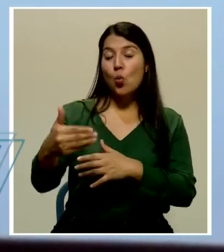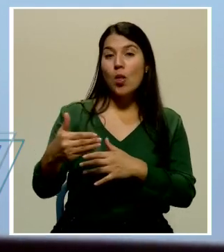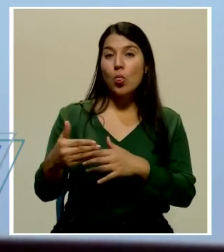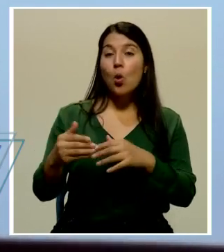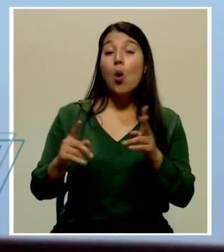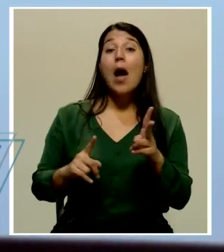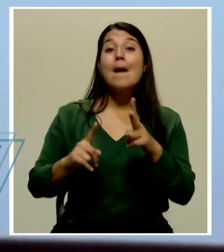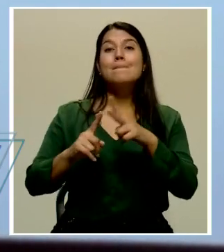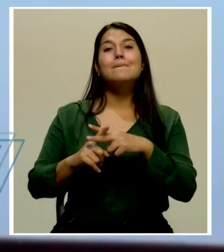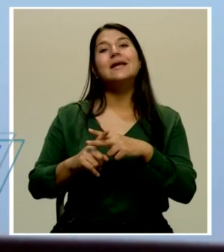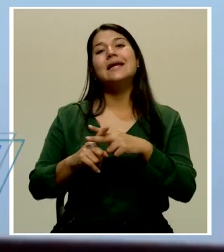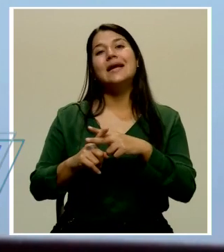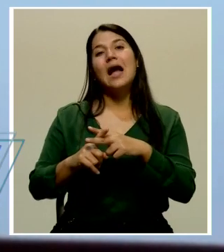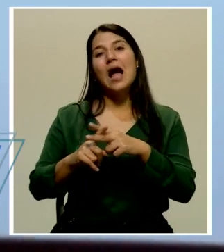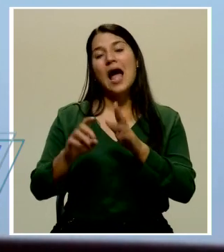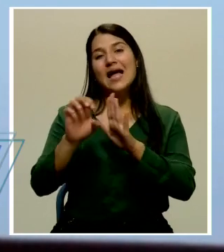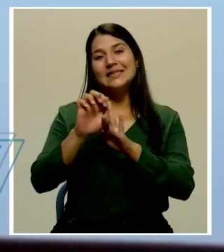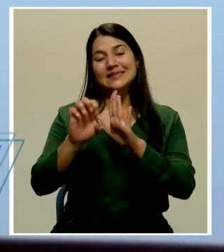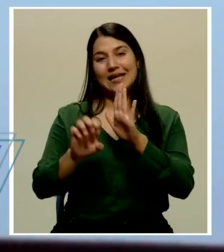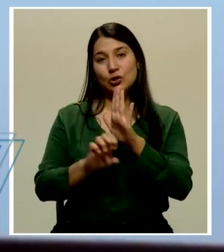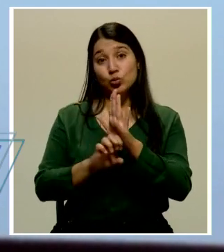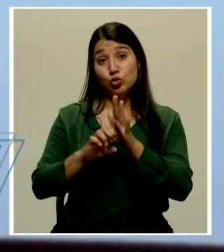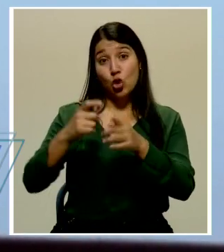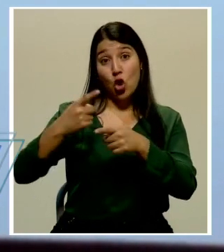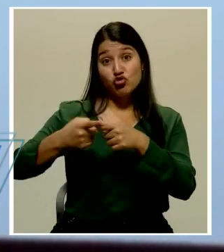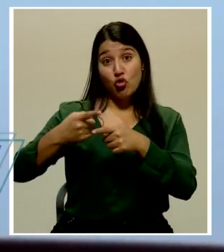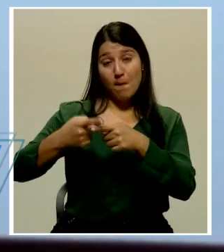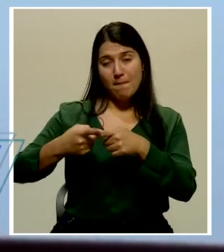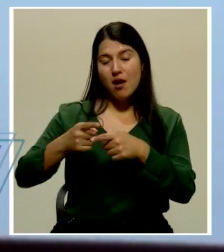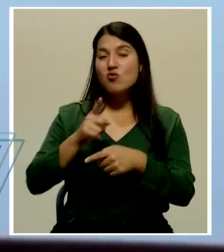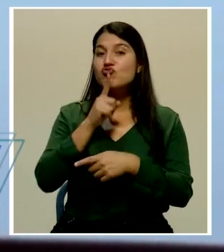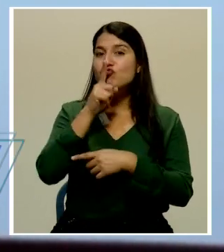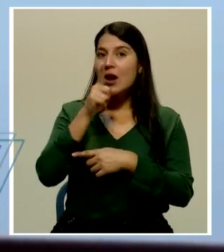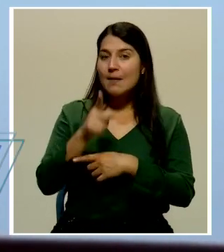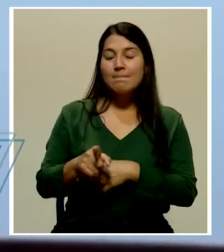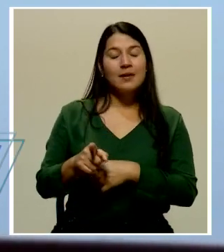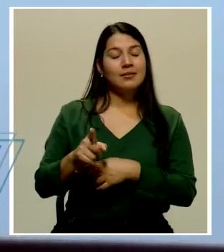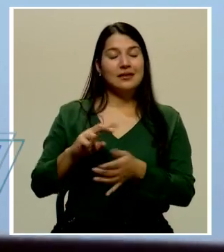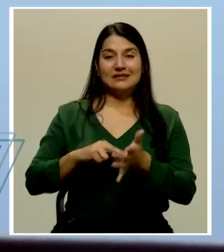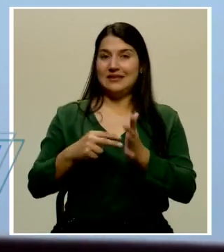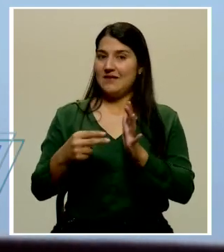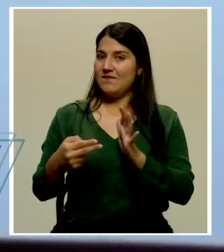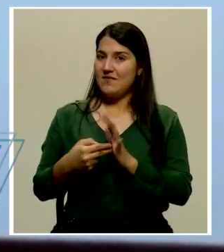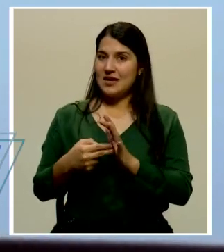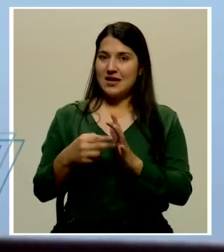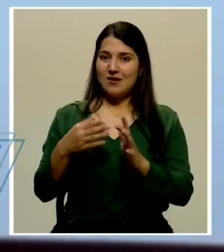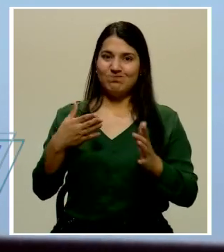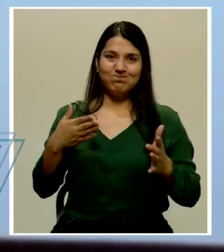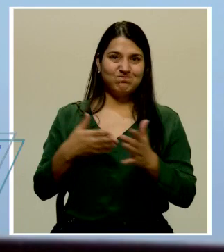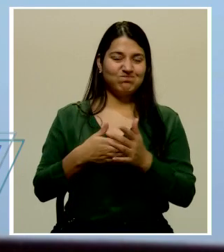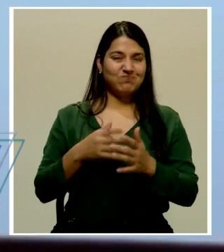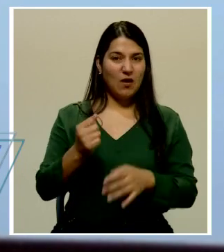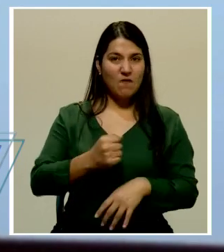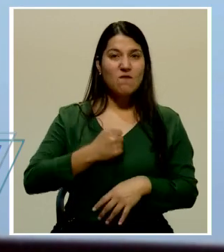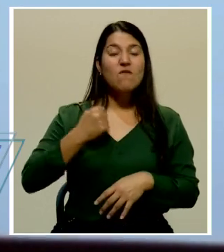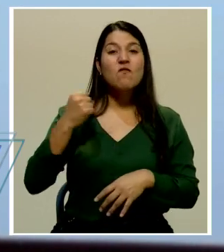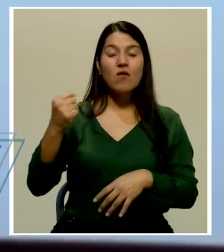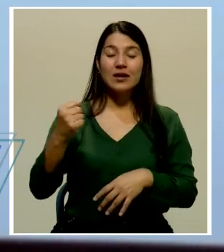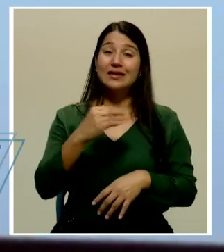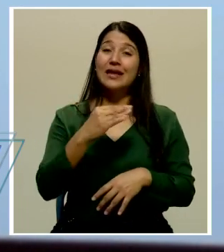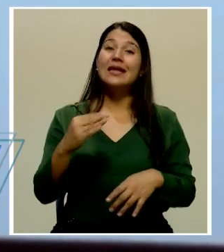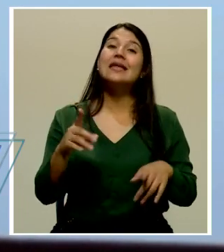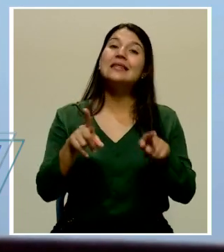Roma, realmente representa una estocada muy fuerte, además del poderío económico